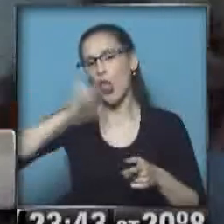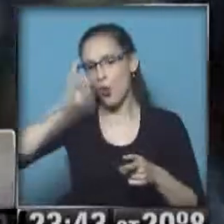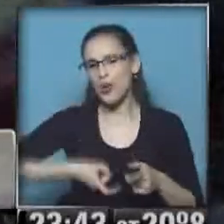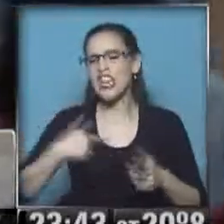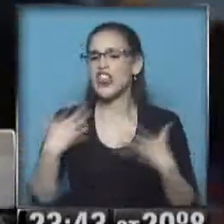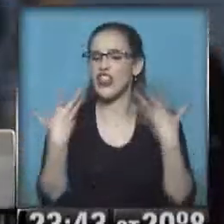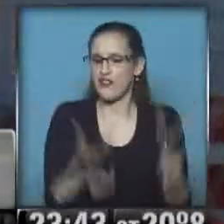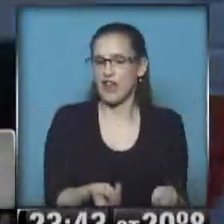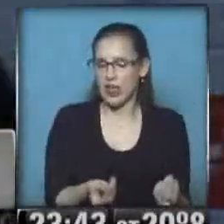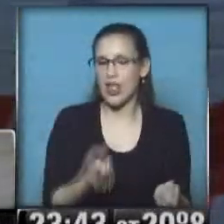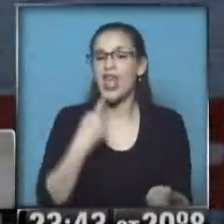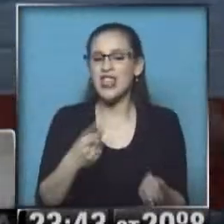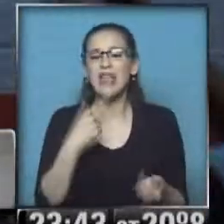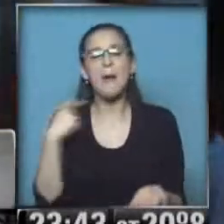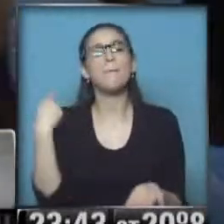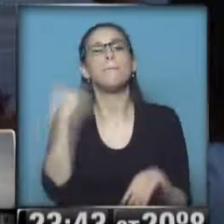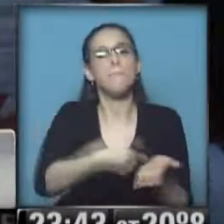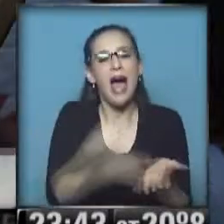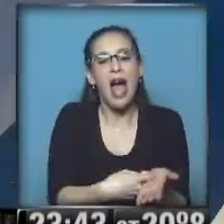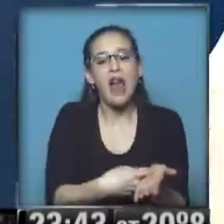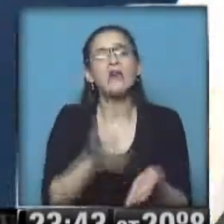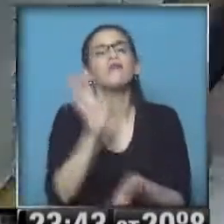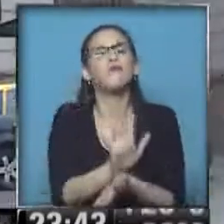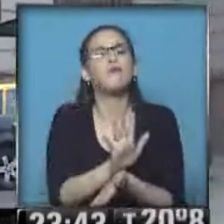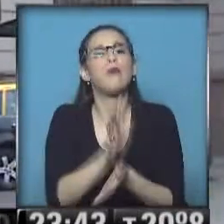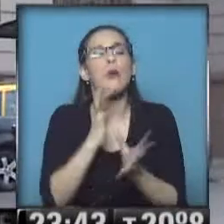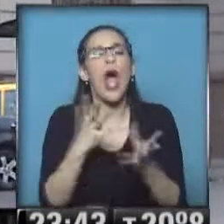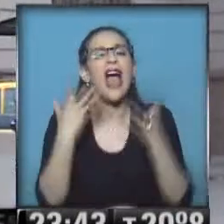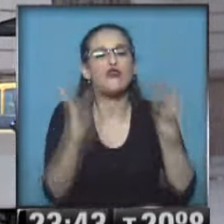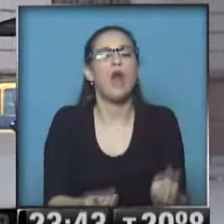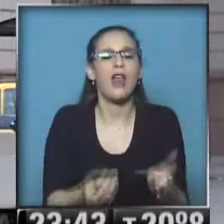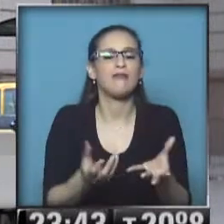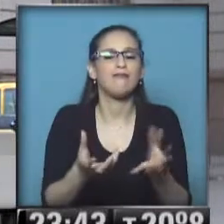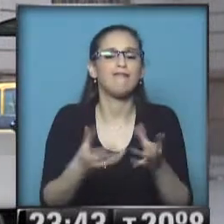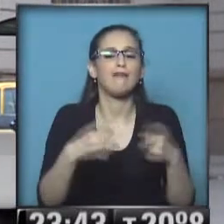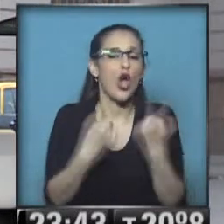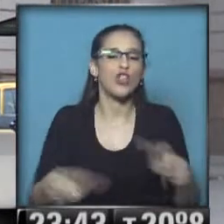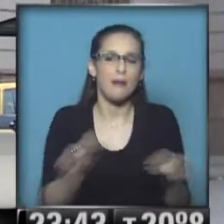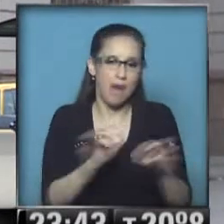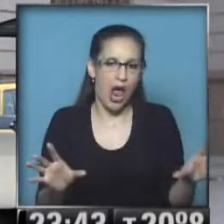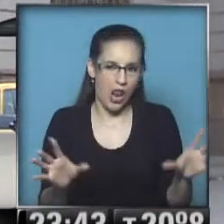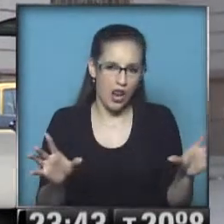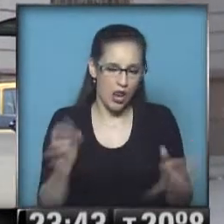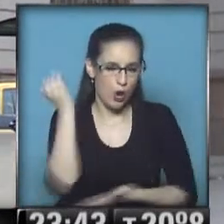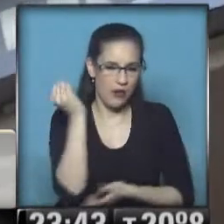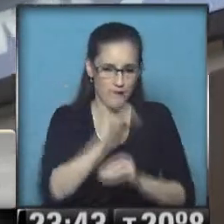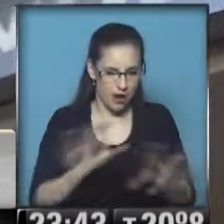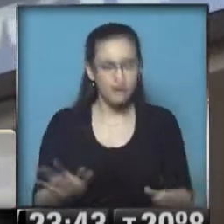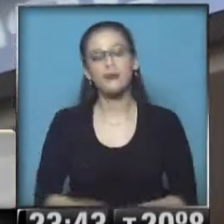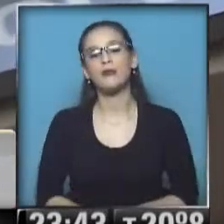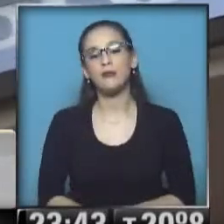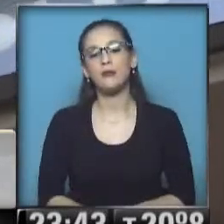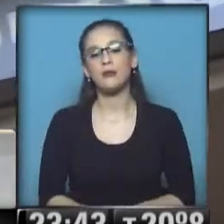que pagar significa contribuir a la miseria. El Hospital Santa Lucía de esta capital realizó